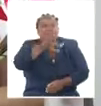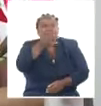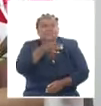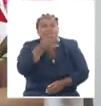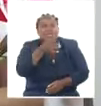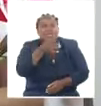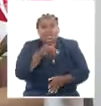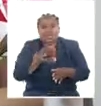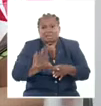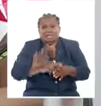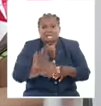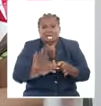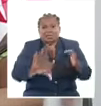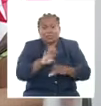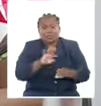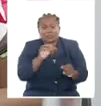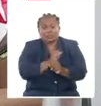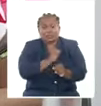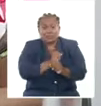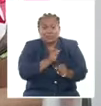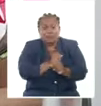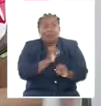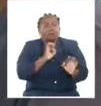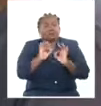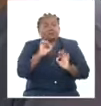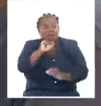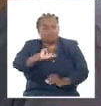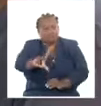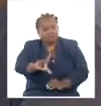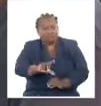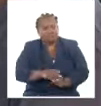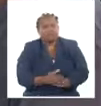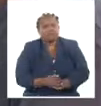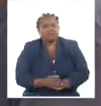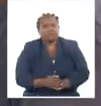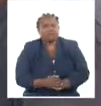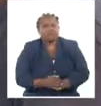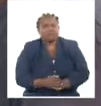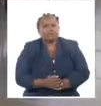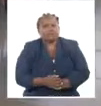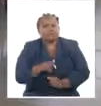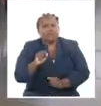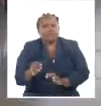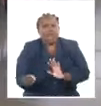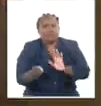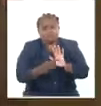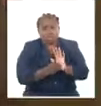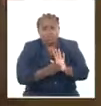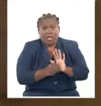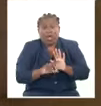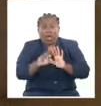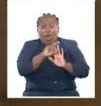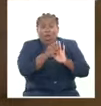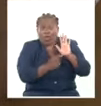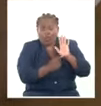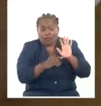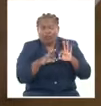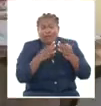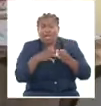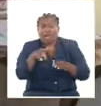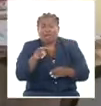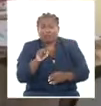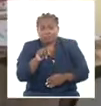por representantes del Ministerio de Trabajo y Seguridad Social. A partir de la puesta en vigor del Código de las Familias, se